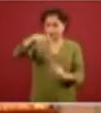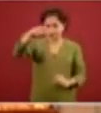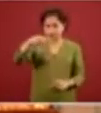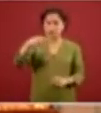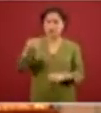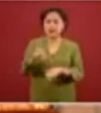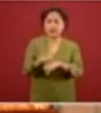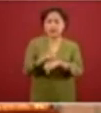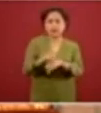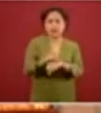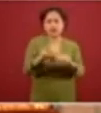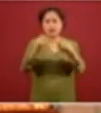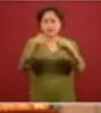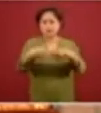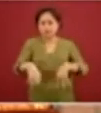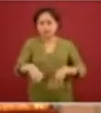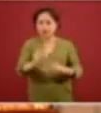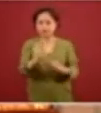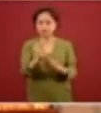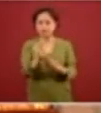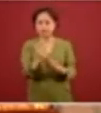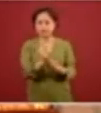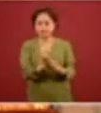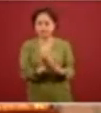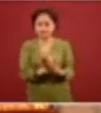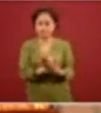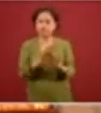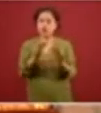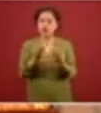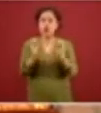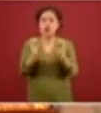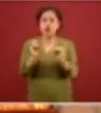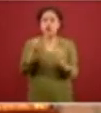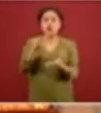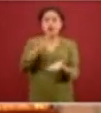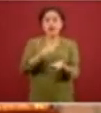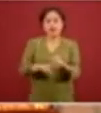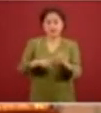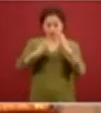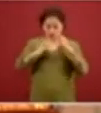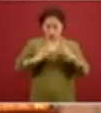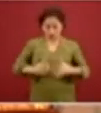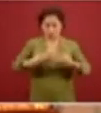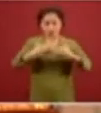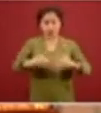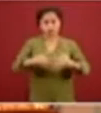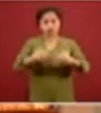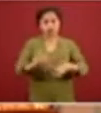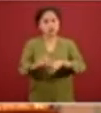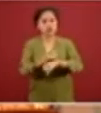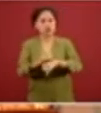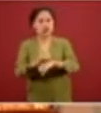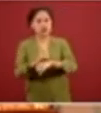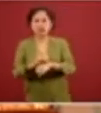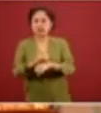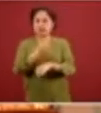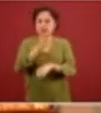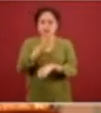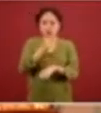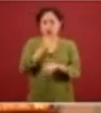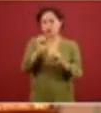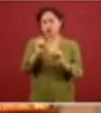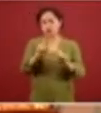esta función o no pueden producir su sangre, tanto cuantitativa como cualitativamente, o por